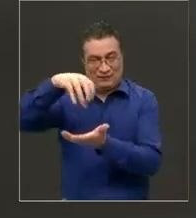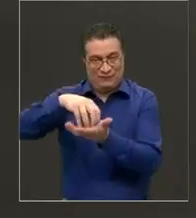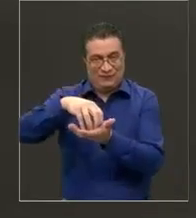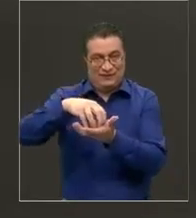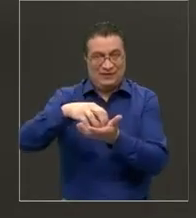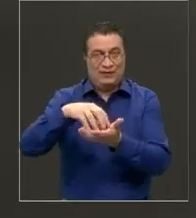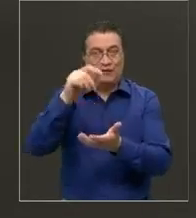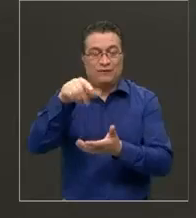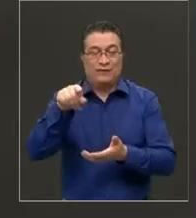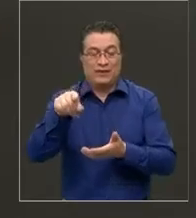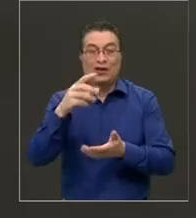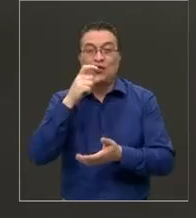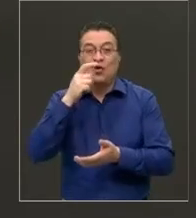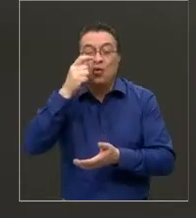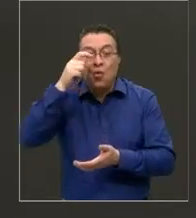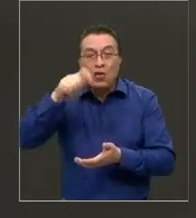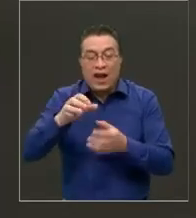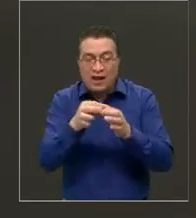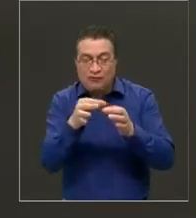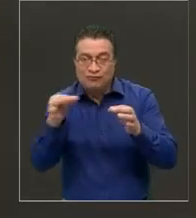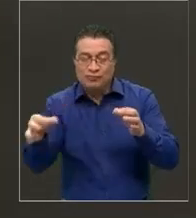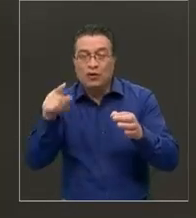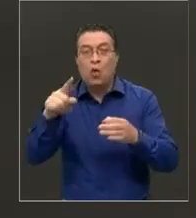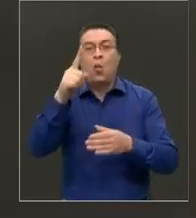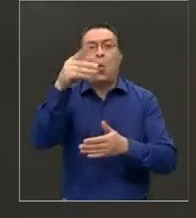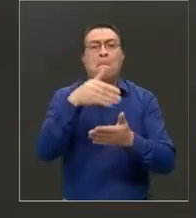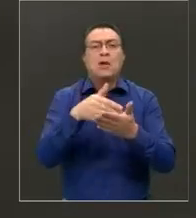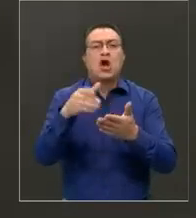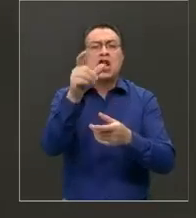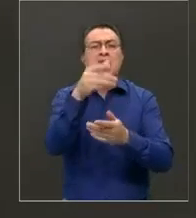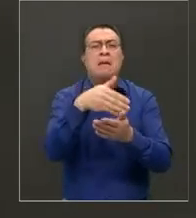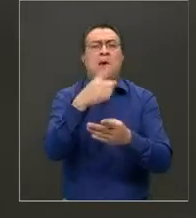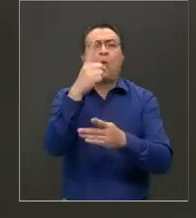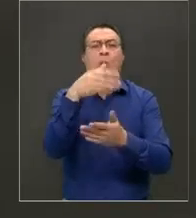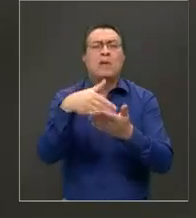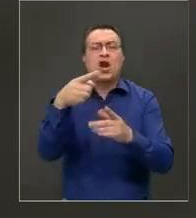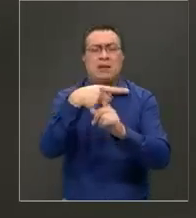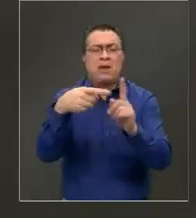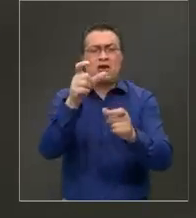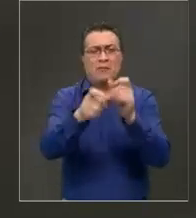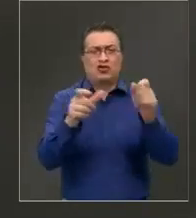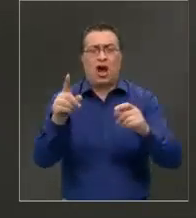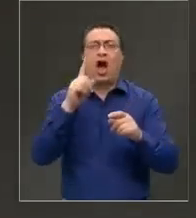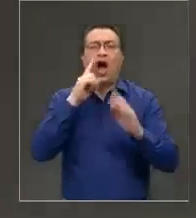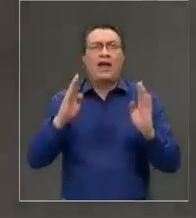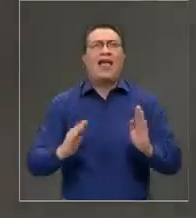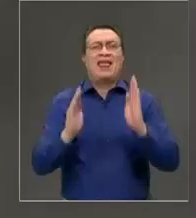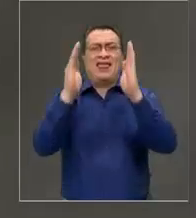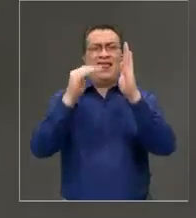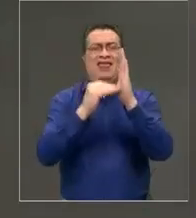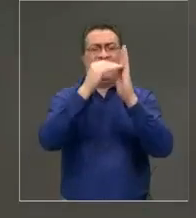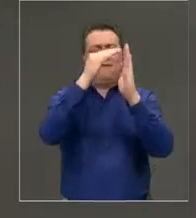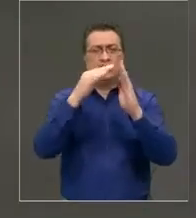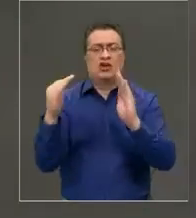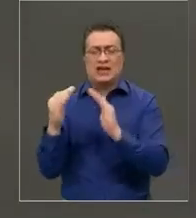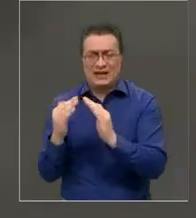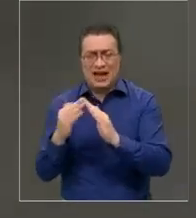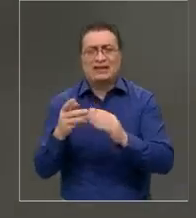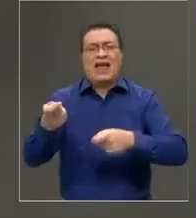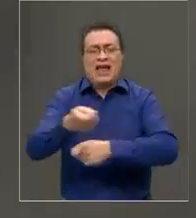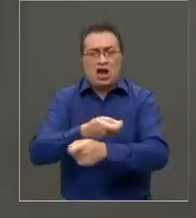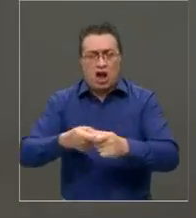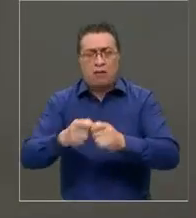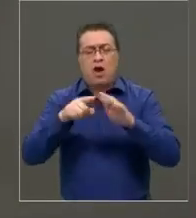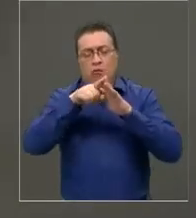dice en ucraniano. Una ciudad de 1,5 millones de habitantes donde ha habido fuertes ataques a edificios públicos, residenciales y a la Facultad de